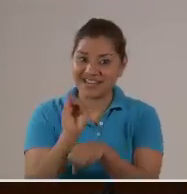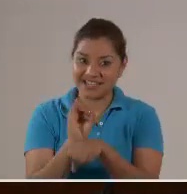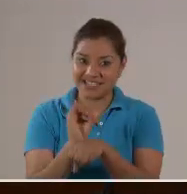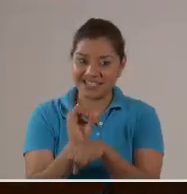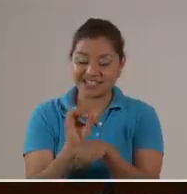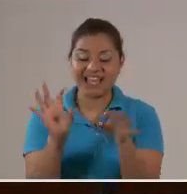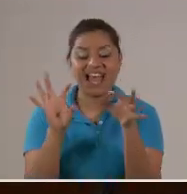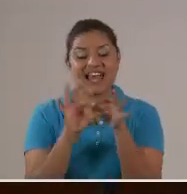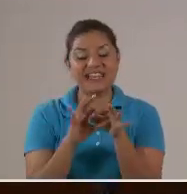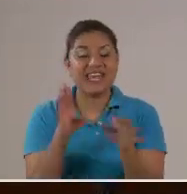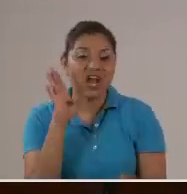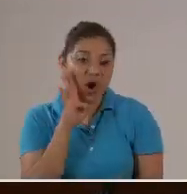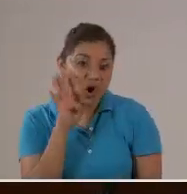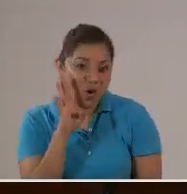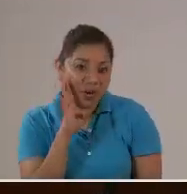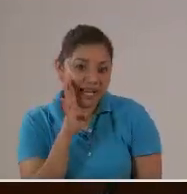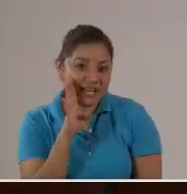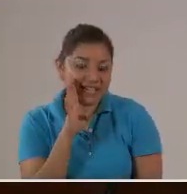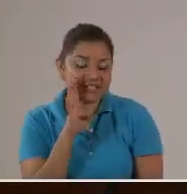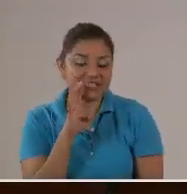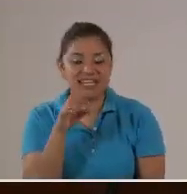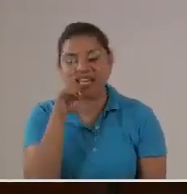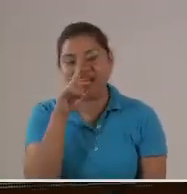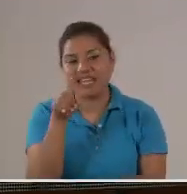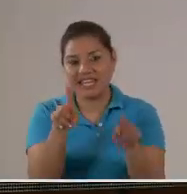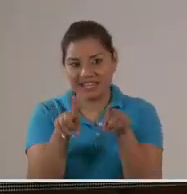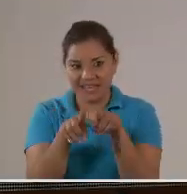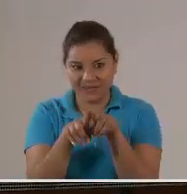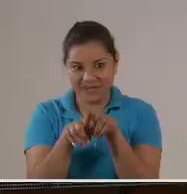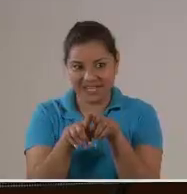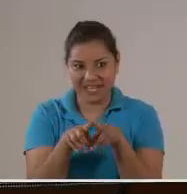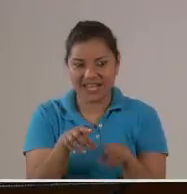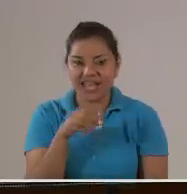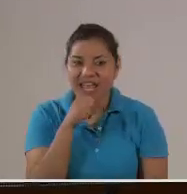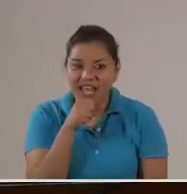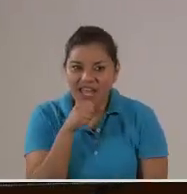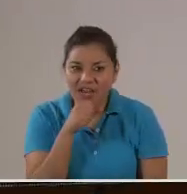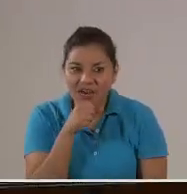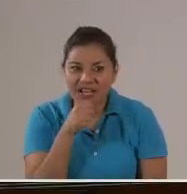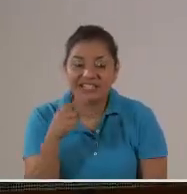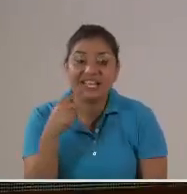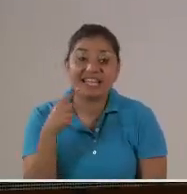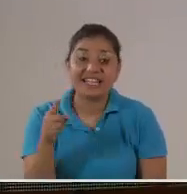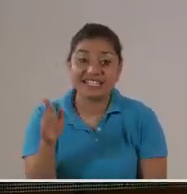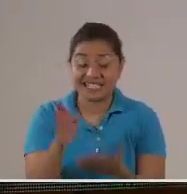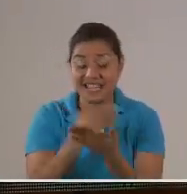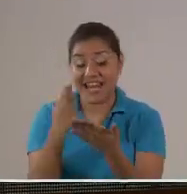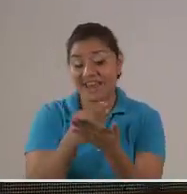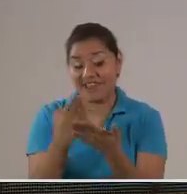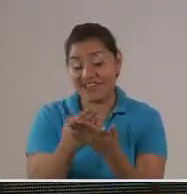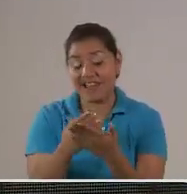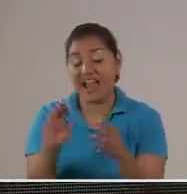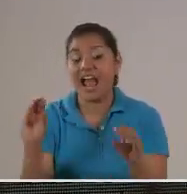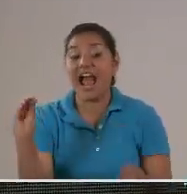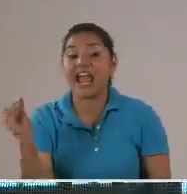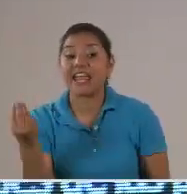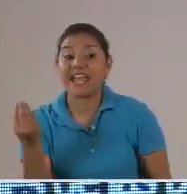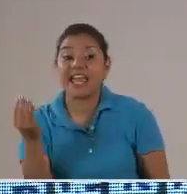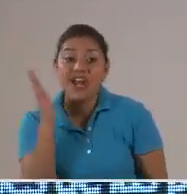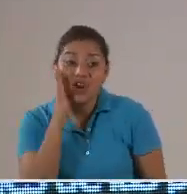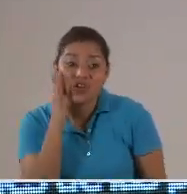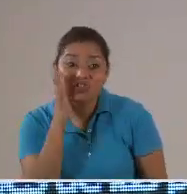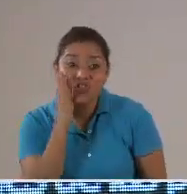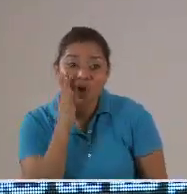jóvenes si el verdadero Avivamiento es entonces la iglesia se alegrará en la danza los jóvenes y